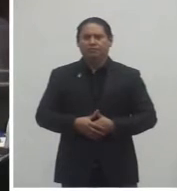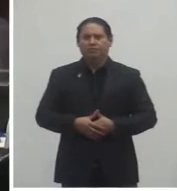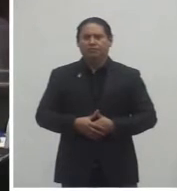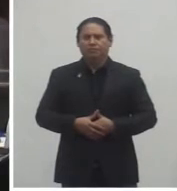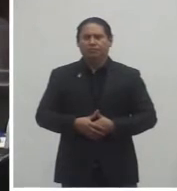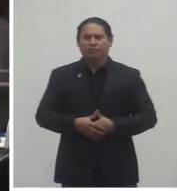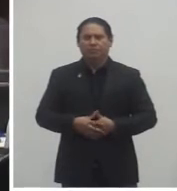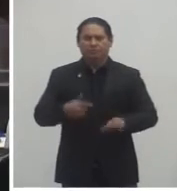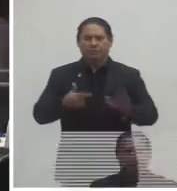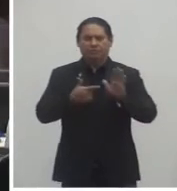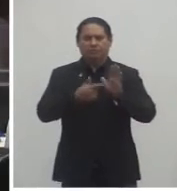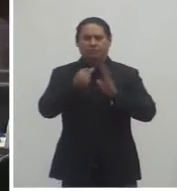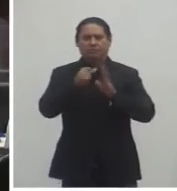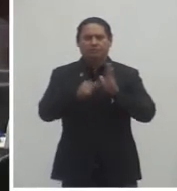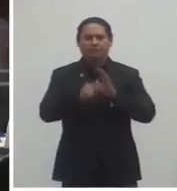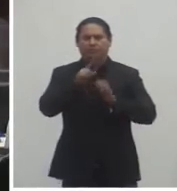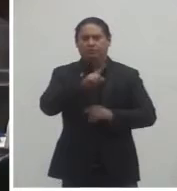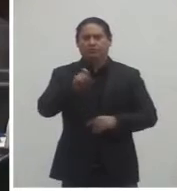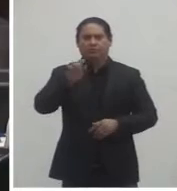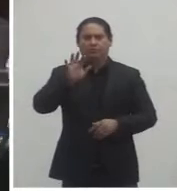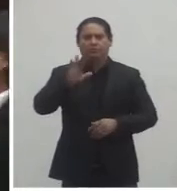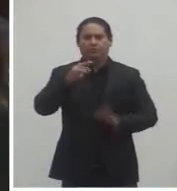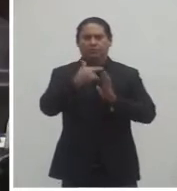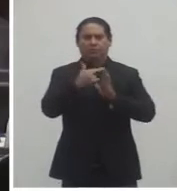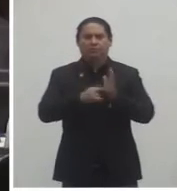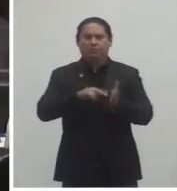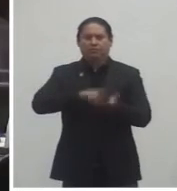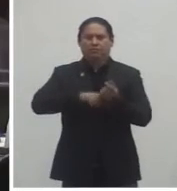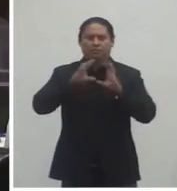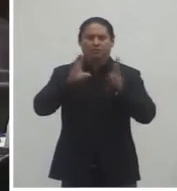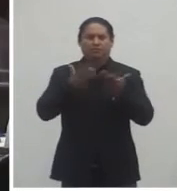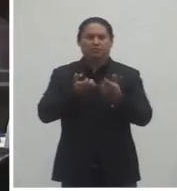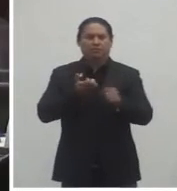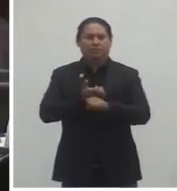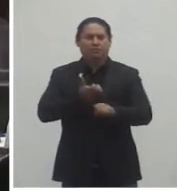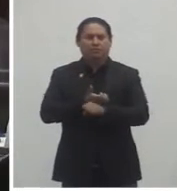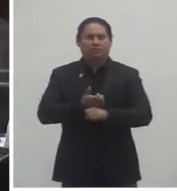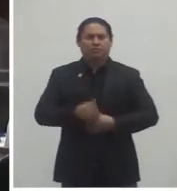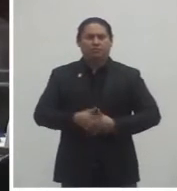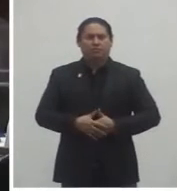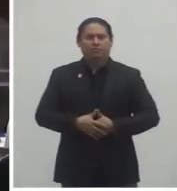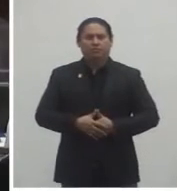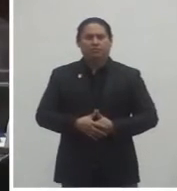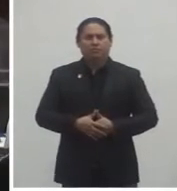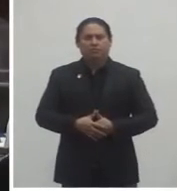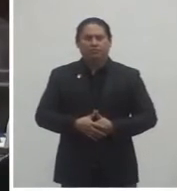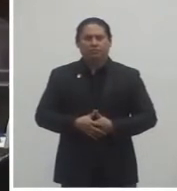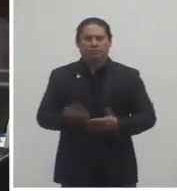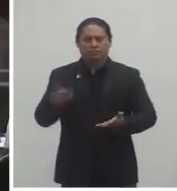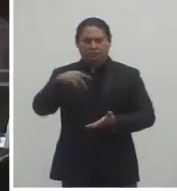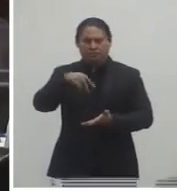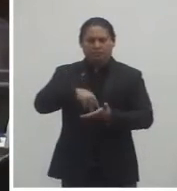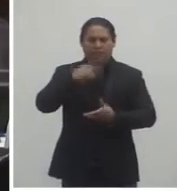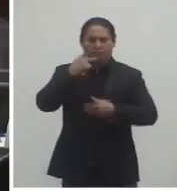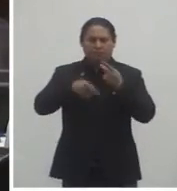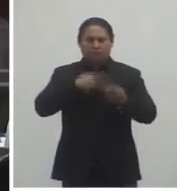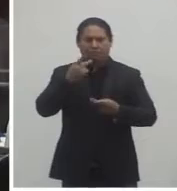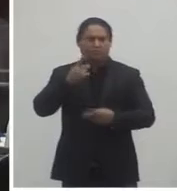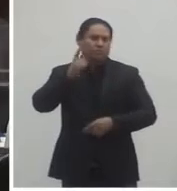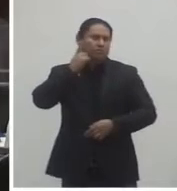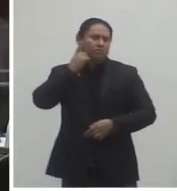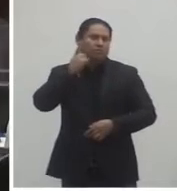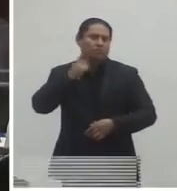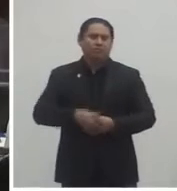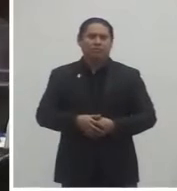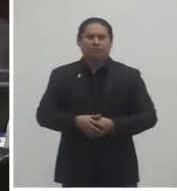Con fundamento en el artículo 105 del reglamento interior de este propio Congreso del Estado, se le concede el uso de la palabra